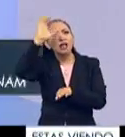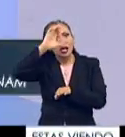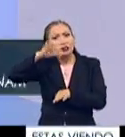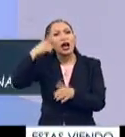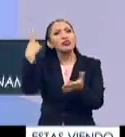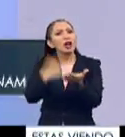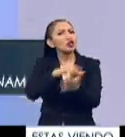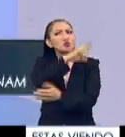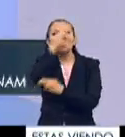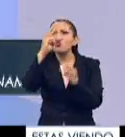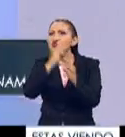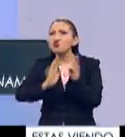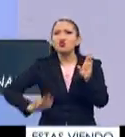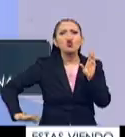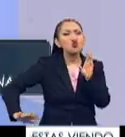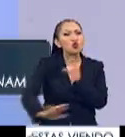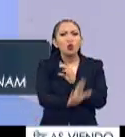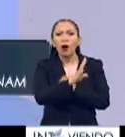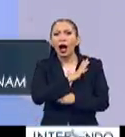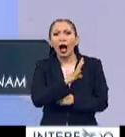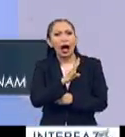científico en todo el mundo,